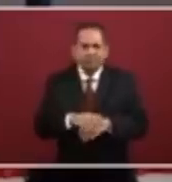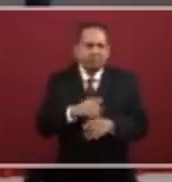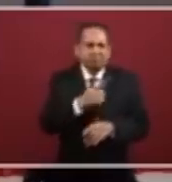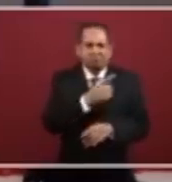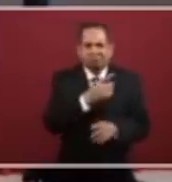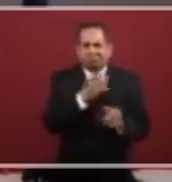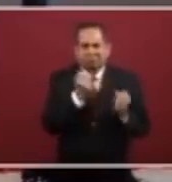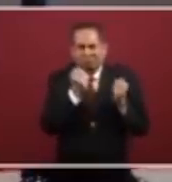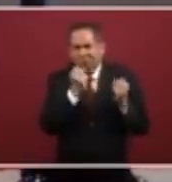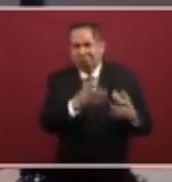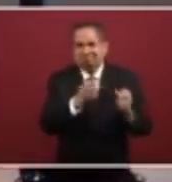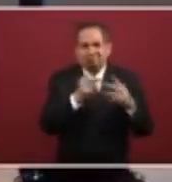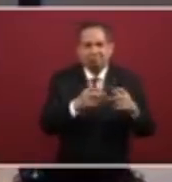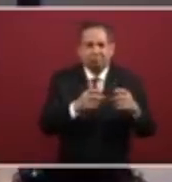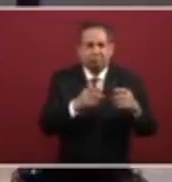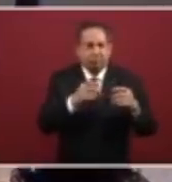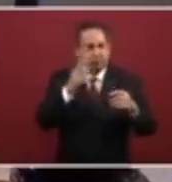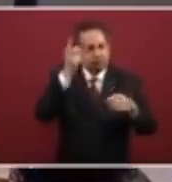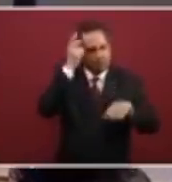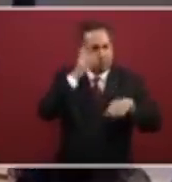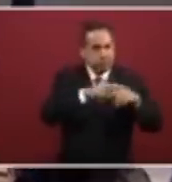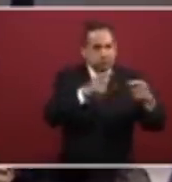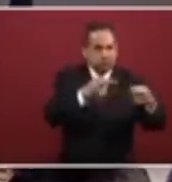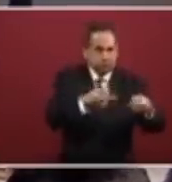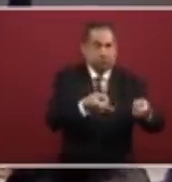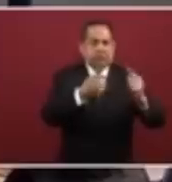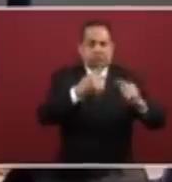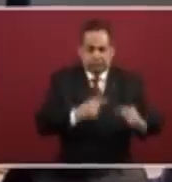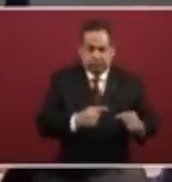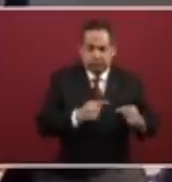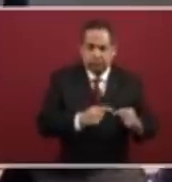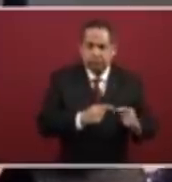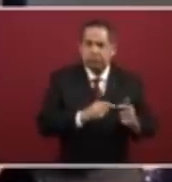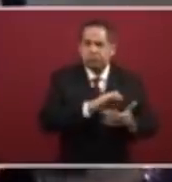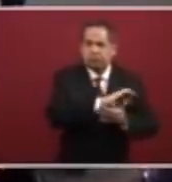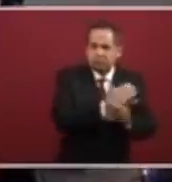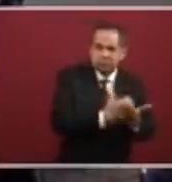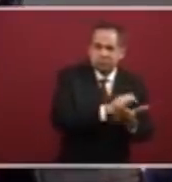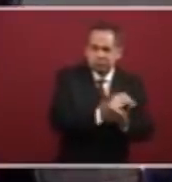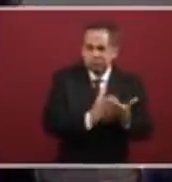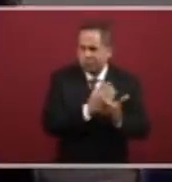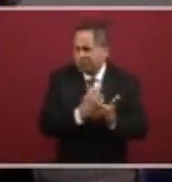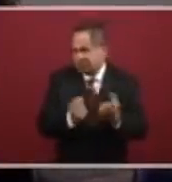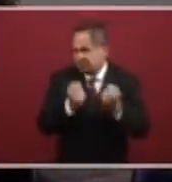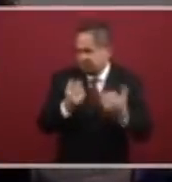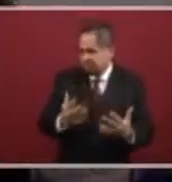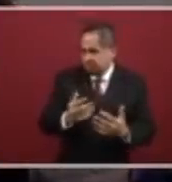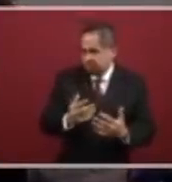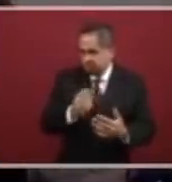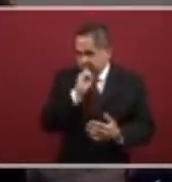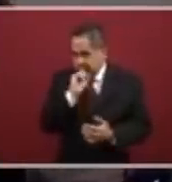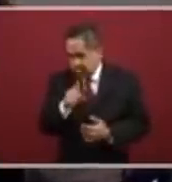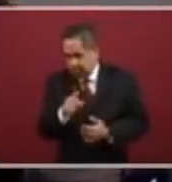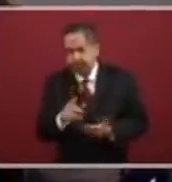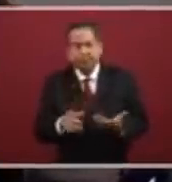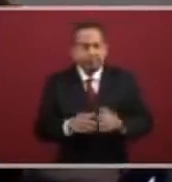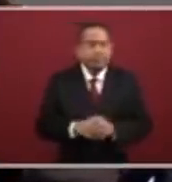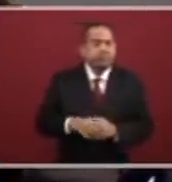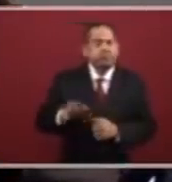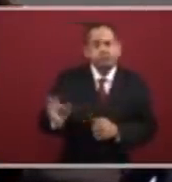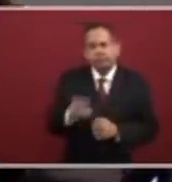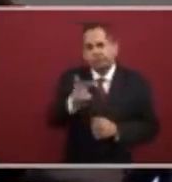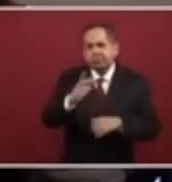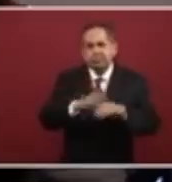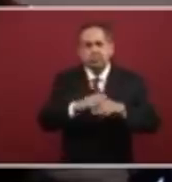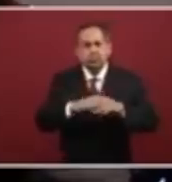contratistas o subcontratistas que estos se van a licitar, que es lo que sí está comentando. Pero, y habla también del sobreprecio, nada más que